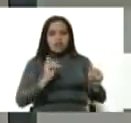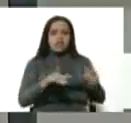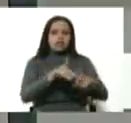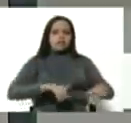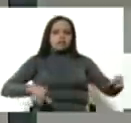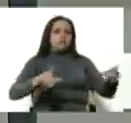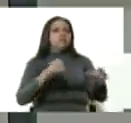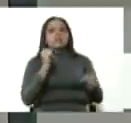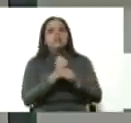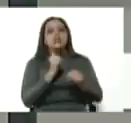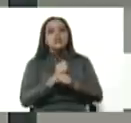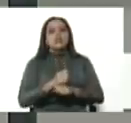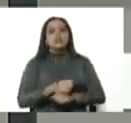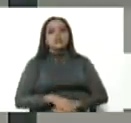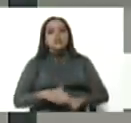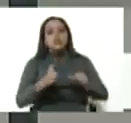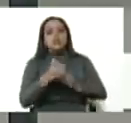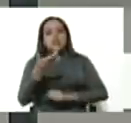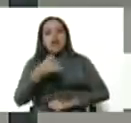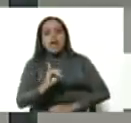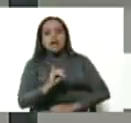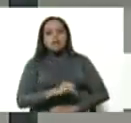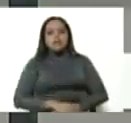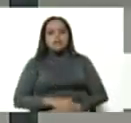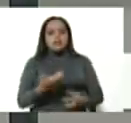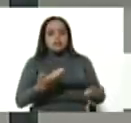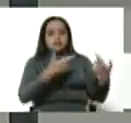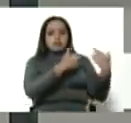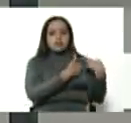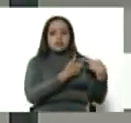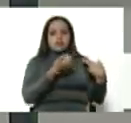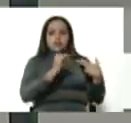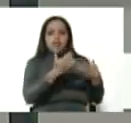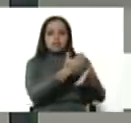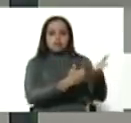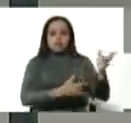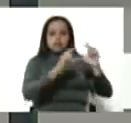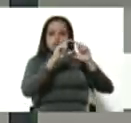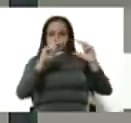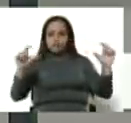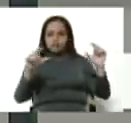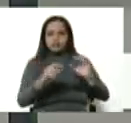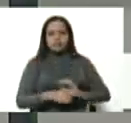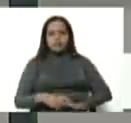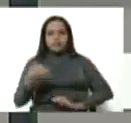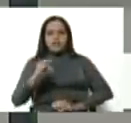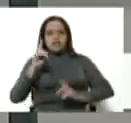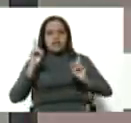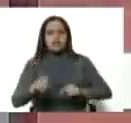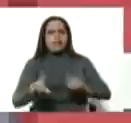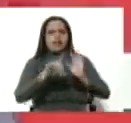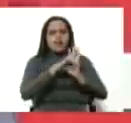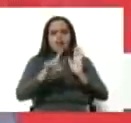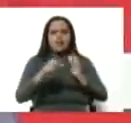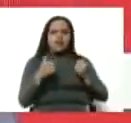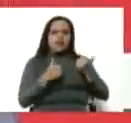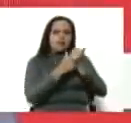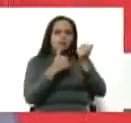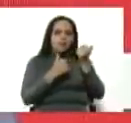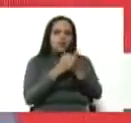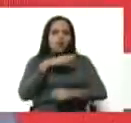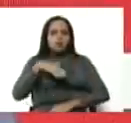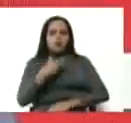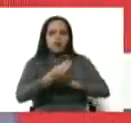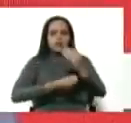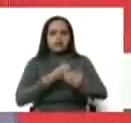oficinas, donde están sus funcionarios, donde tienen papel membretado, donde tienen además la legitimidad para